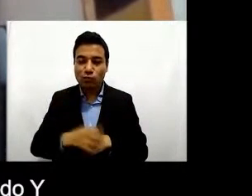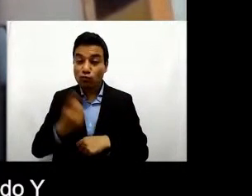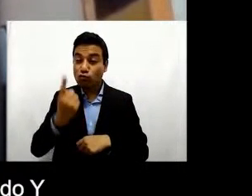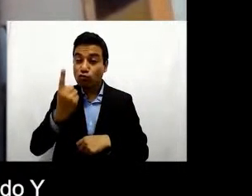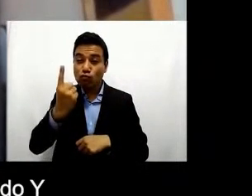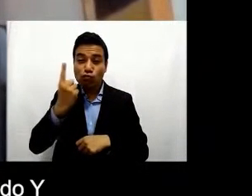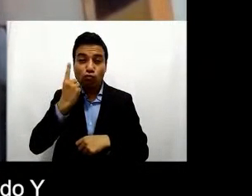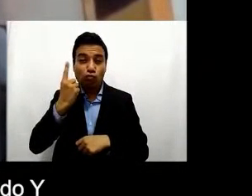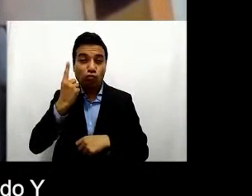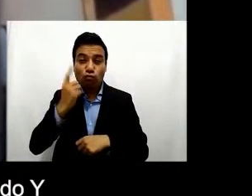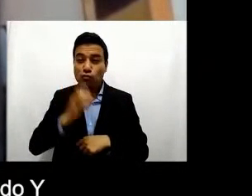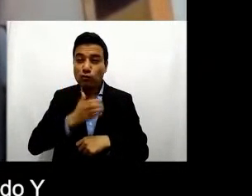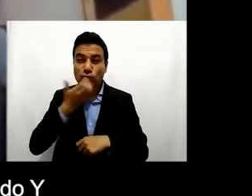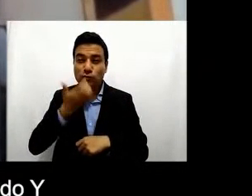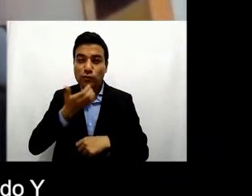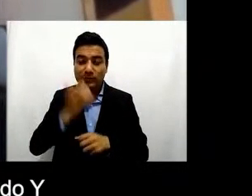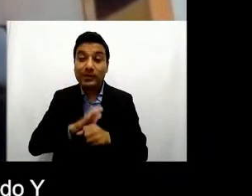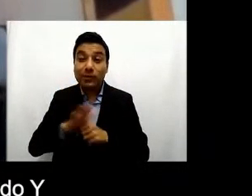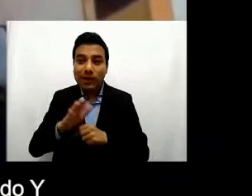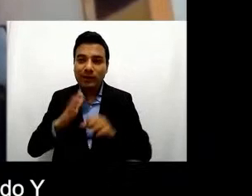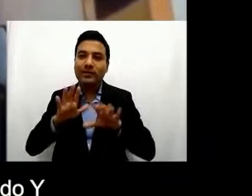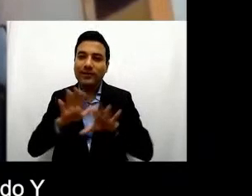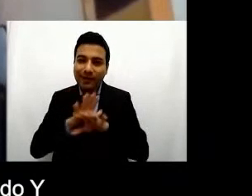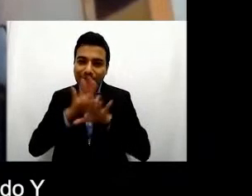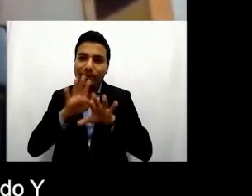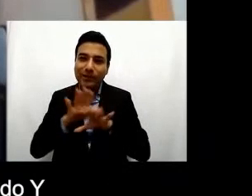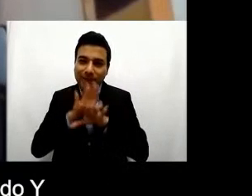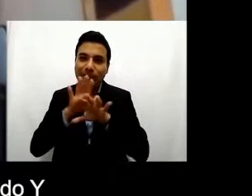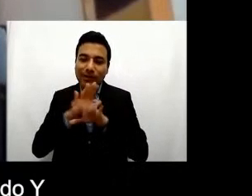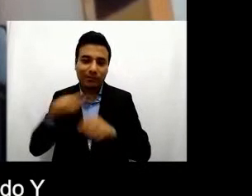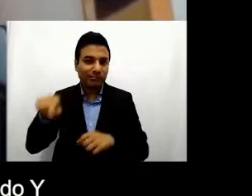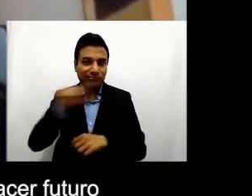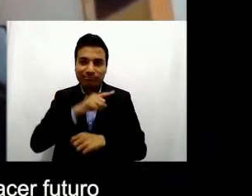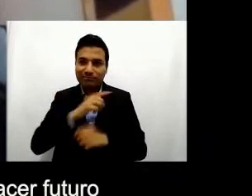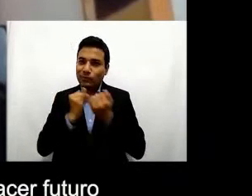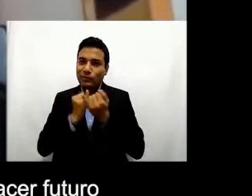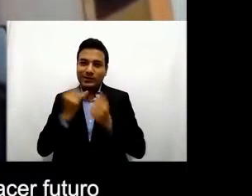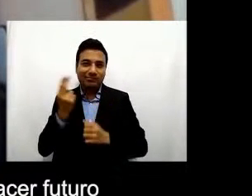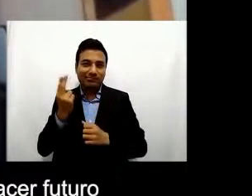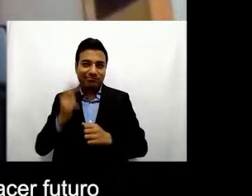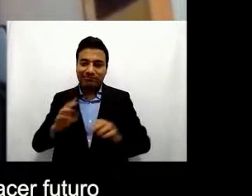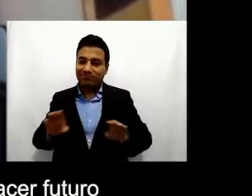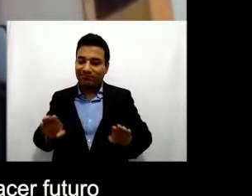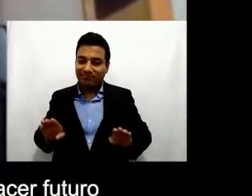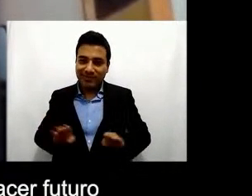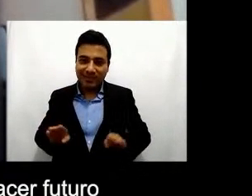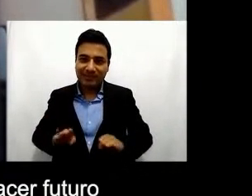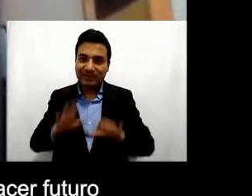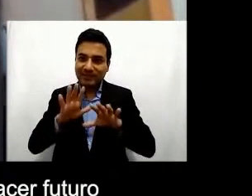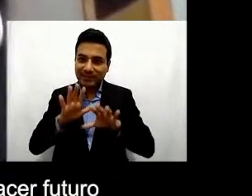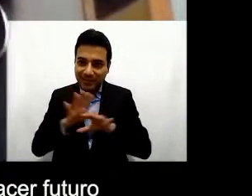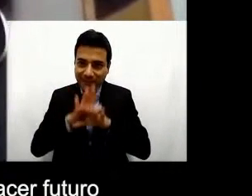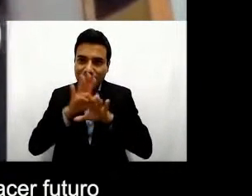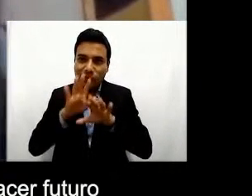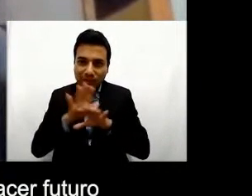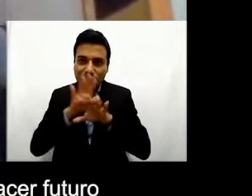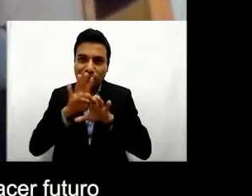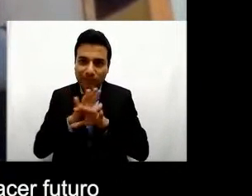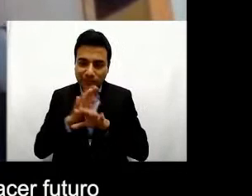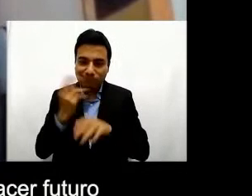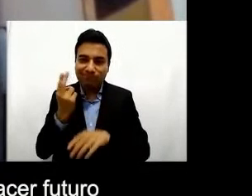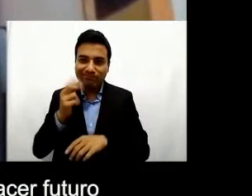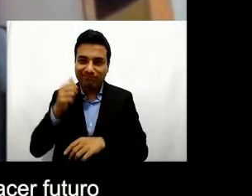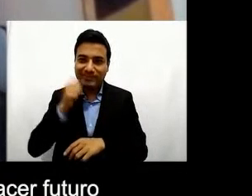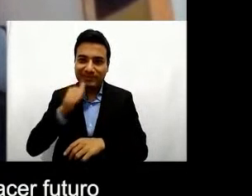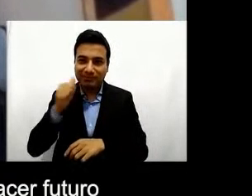estarnos constantemente adaptando y constantemente encontrando estas nuevas formas de repensarnos hacia